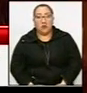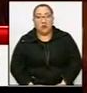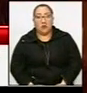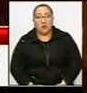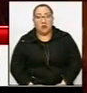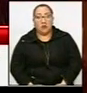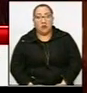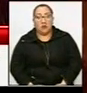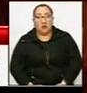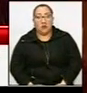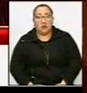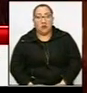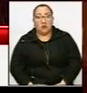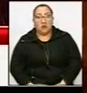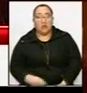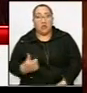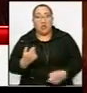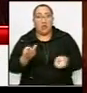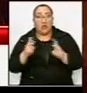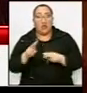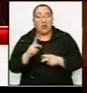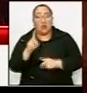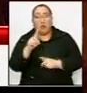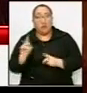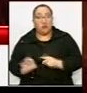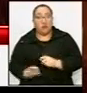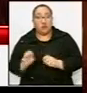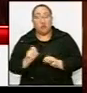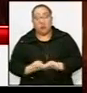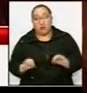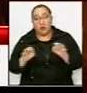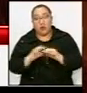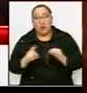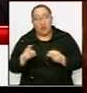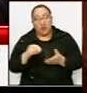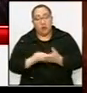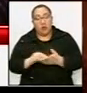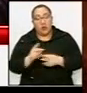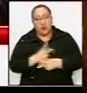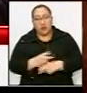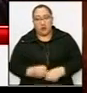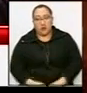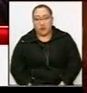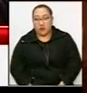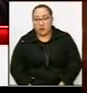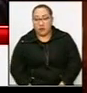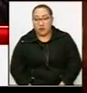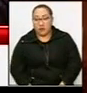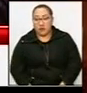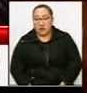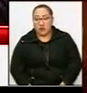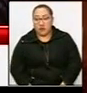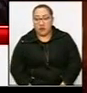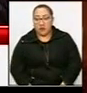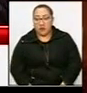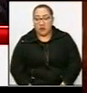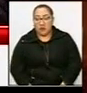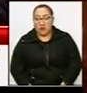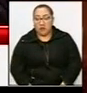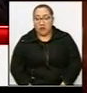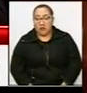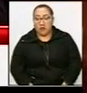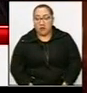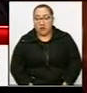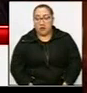59, son indicadores bastante interesantes. Espero realmente que puedan ser logrados. Pero hay algunos indicadores que ciertamente